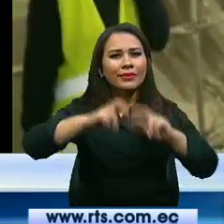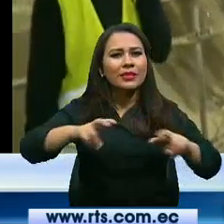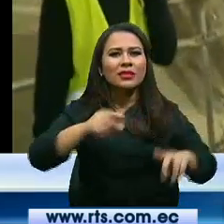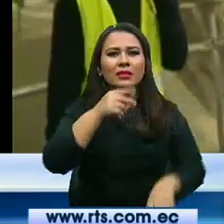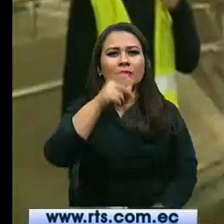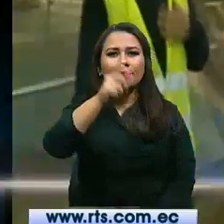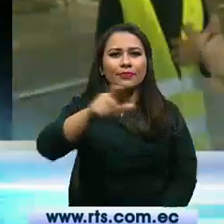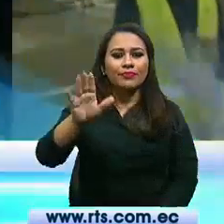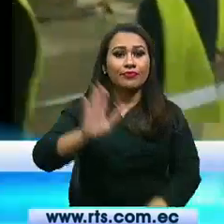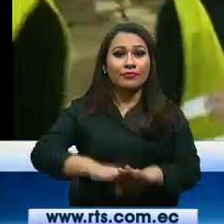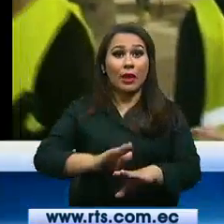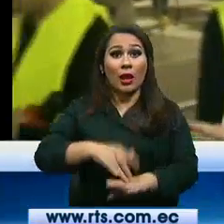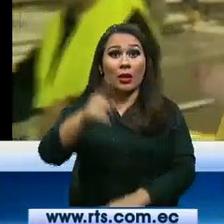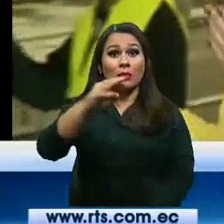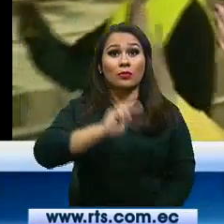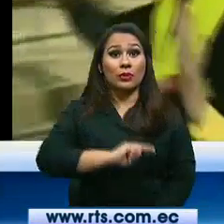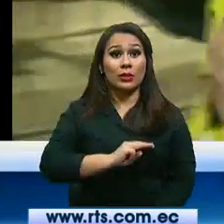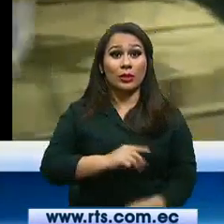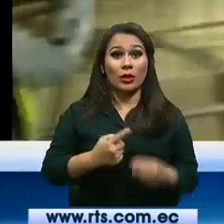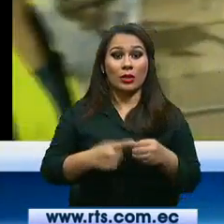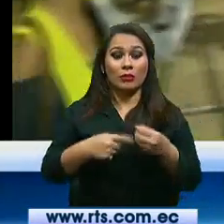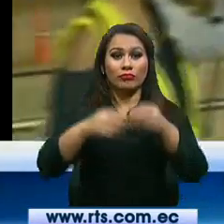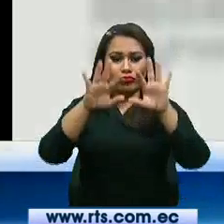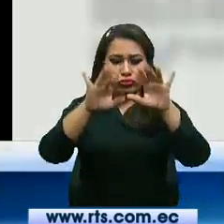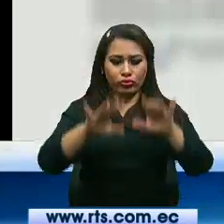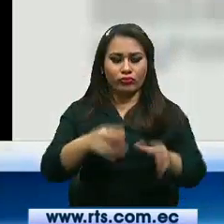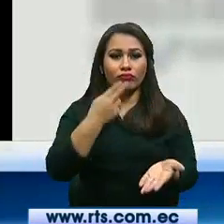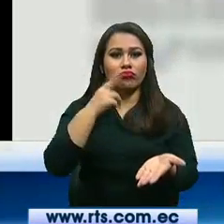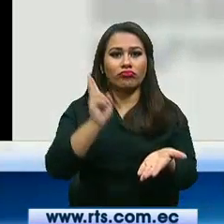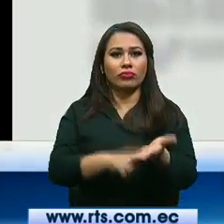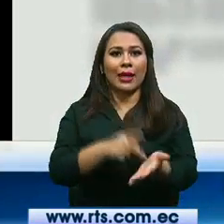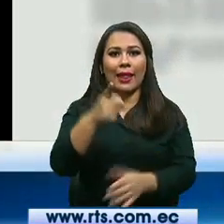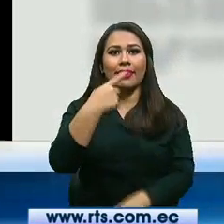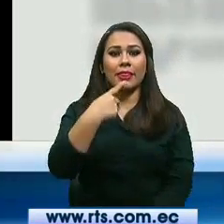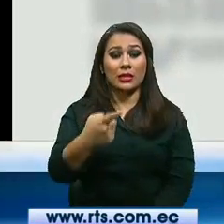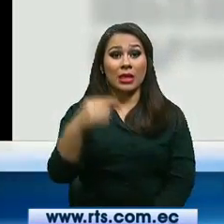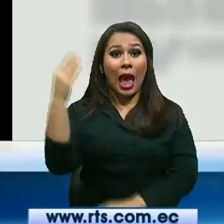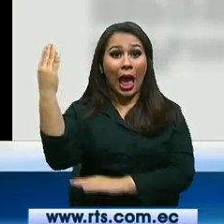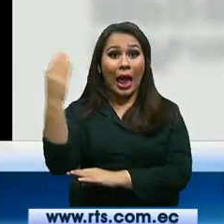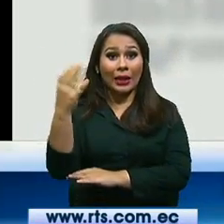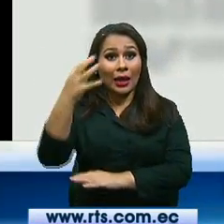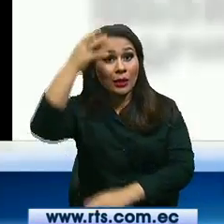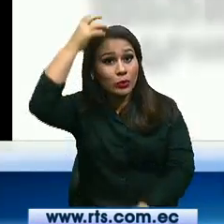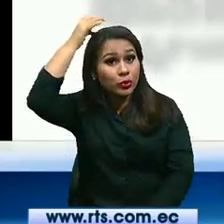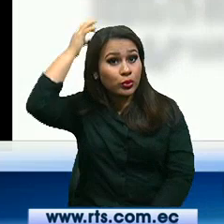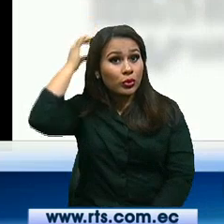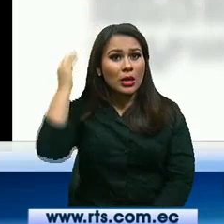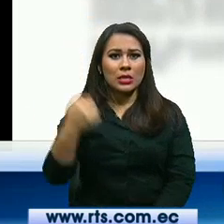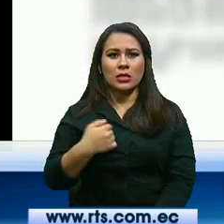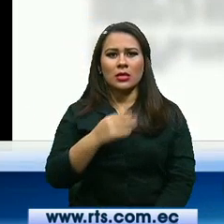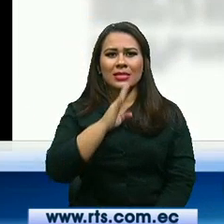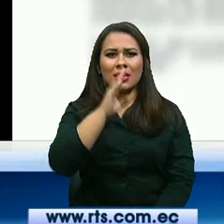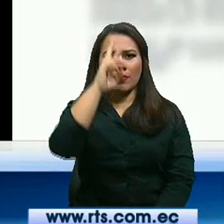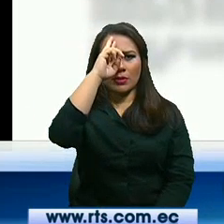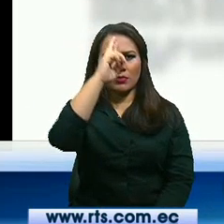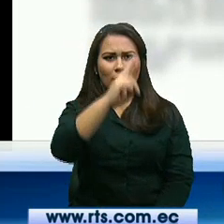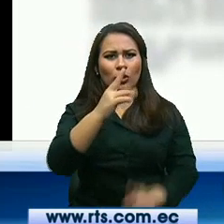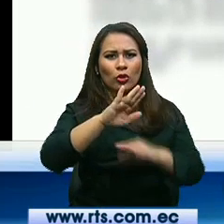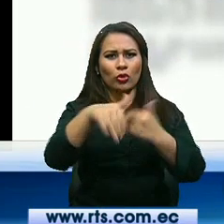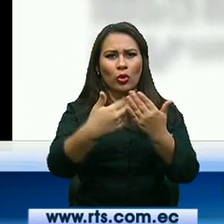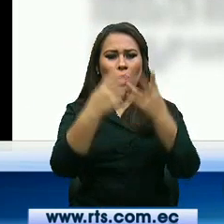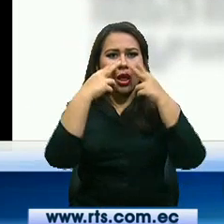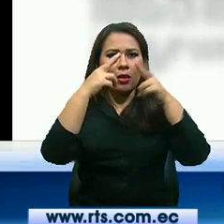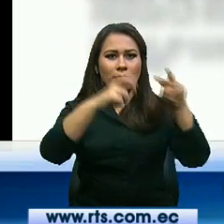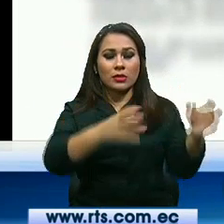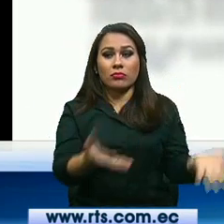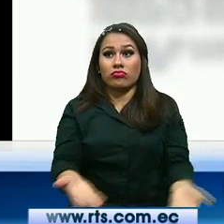horas de la tarde, el municipio de Quito emitió un comunicado oficial en el que aseguran que el alcalde Mauricio Roda siempre ha respaldado todas las investigaciones que